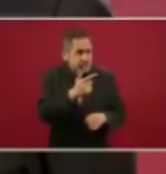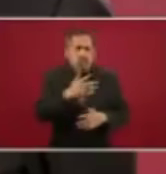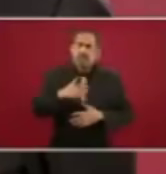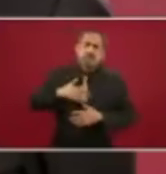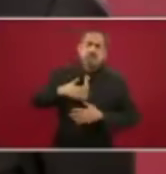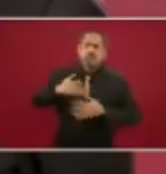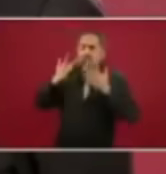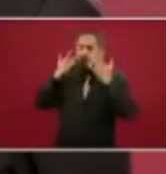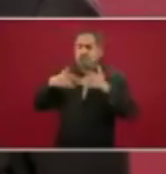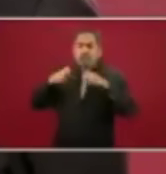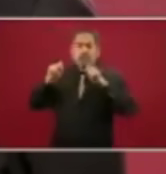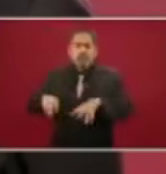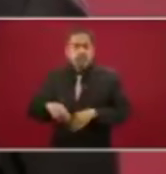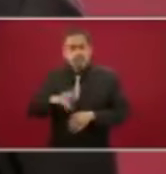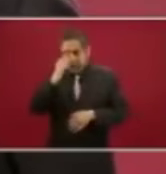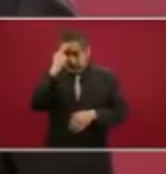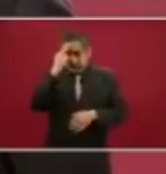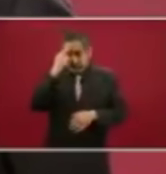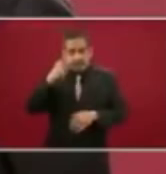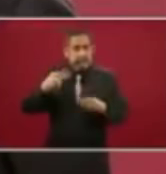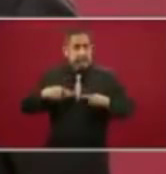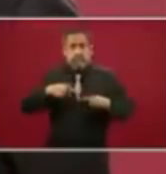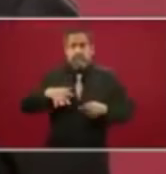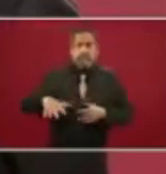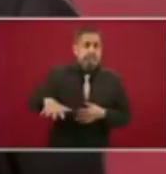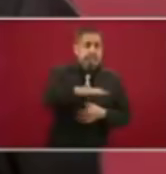El pueblo pone y el pueblo quita,